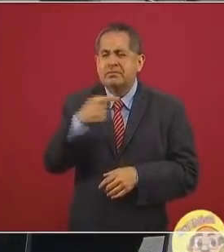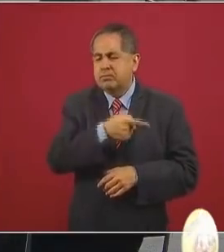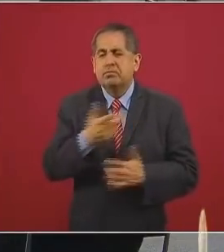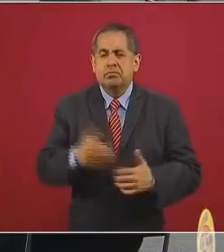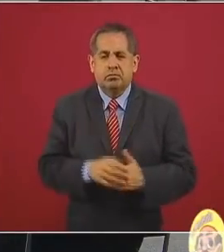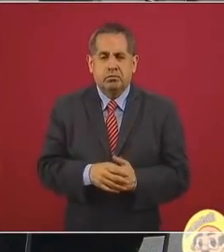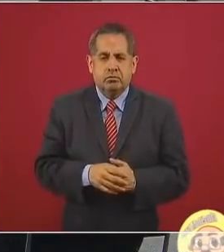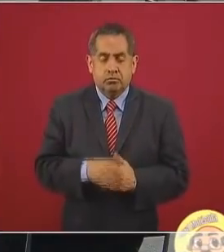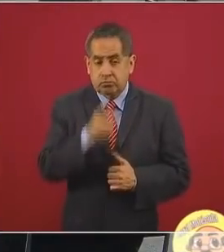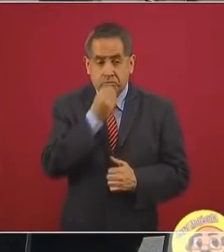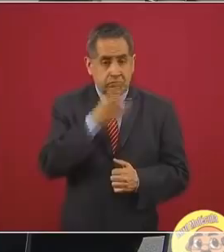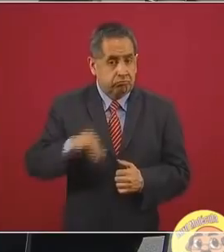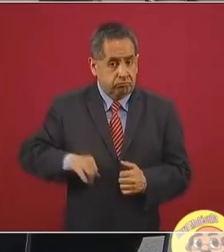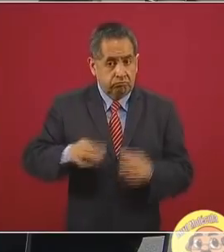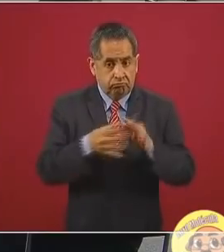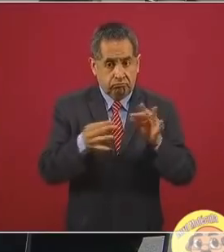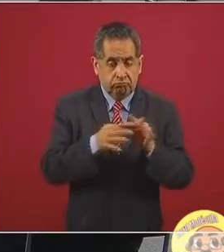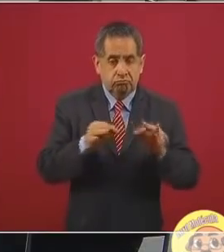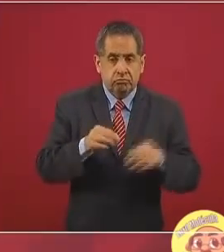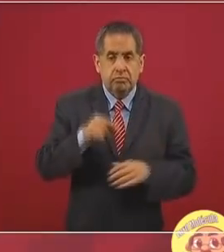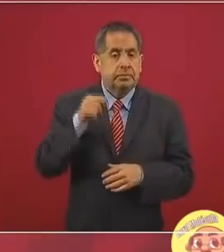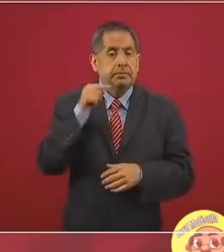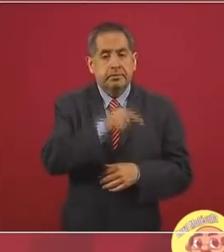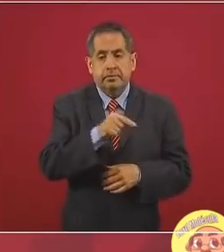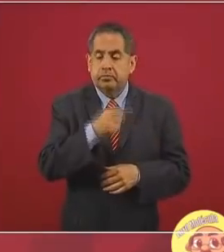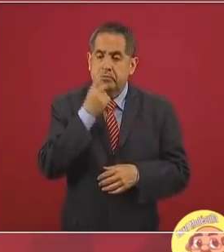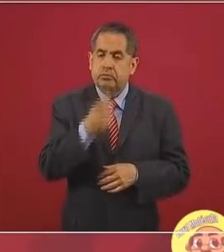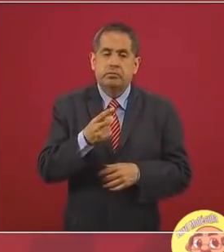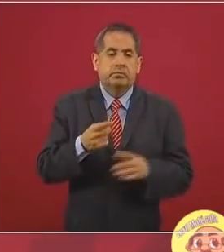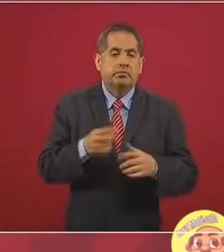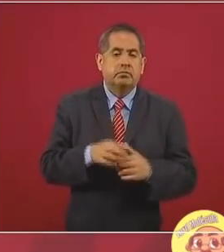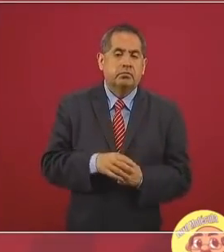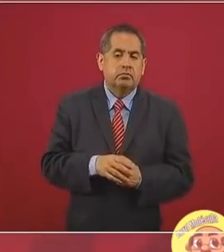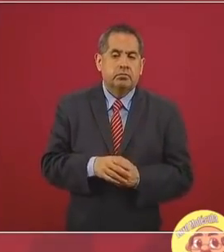encuentras, porque es muy interesante. Es